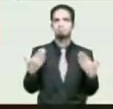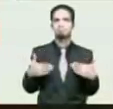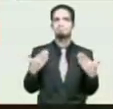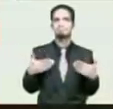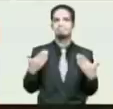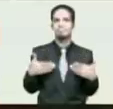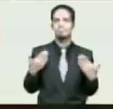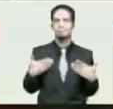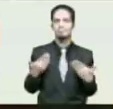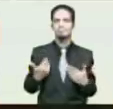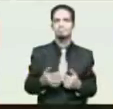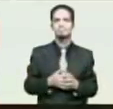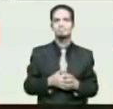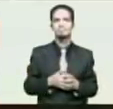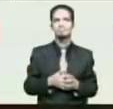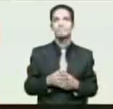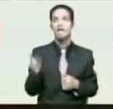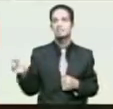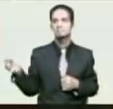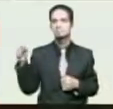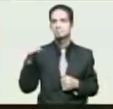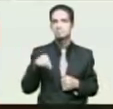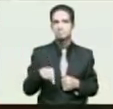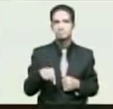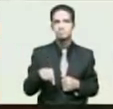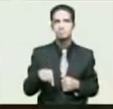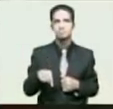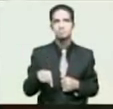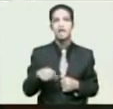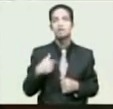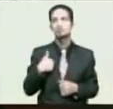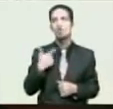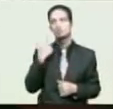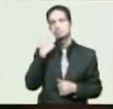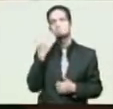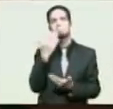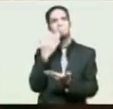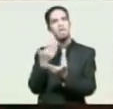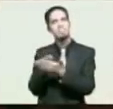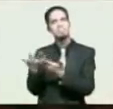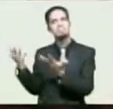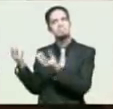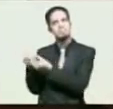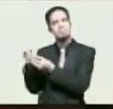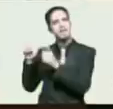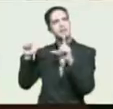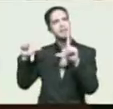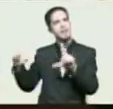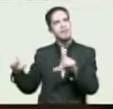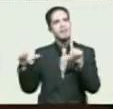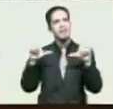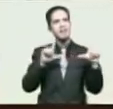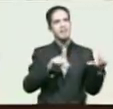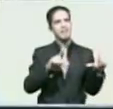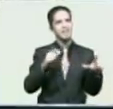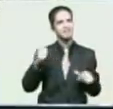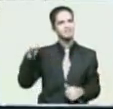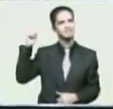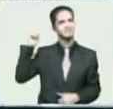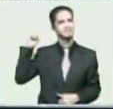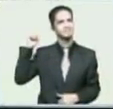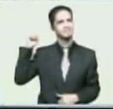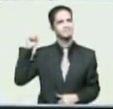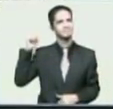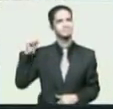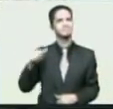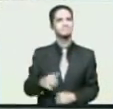contentos. Y estamos aquí, yo mandé a buscar a Chávez y a Bolívar que nos acompañaran en este sencillo acto, porque creo